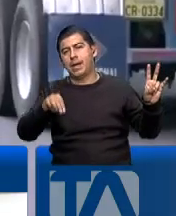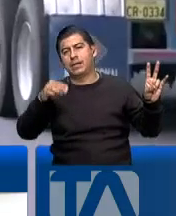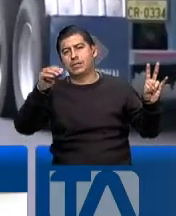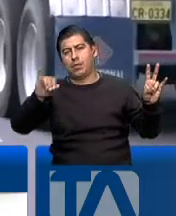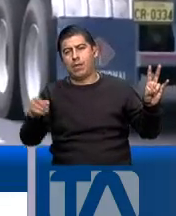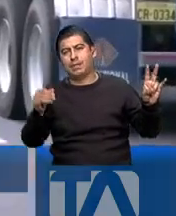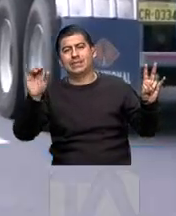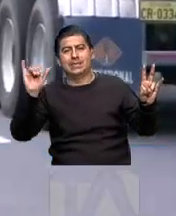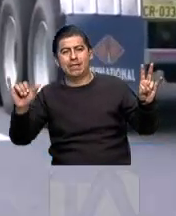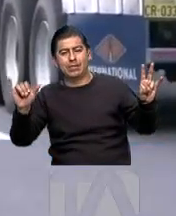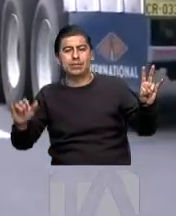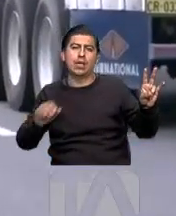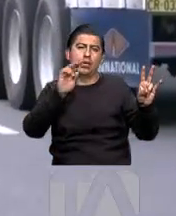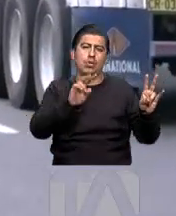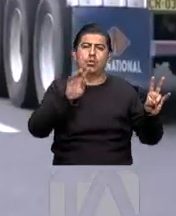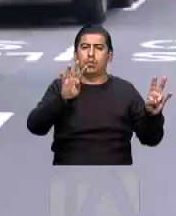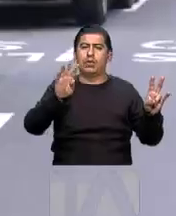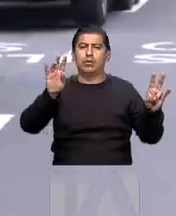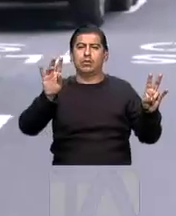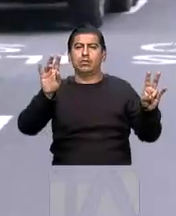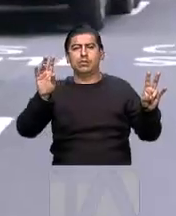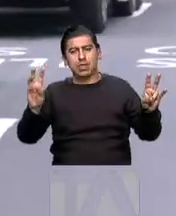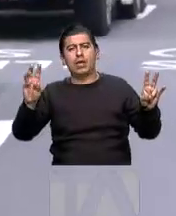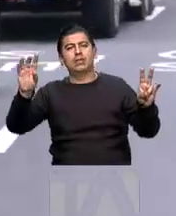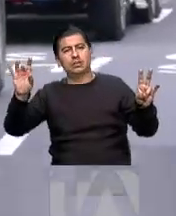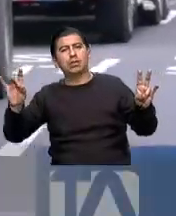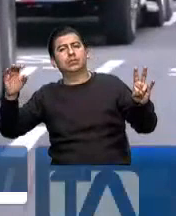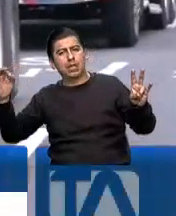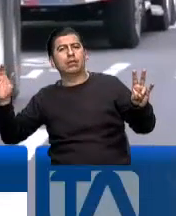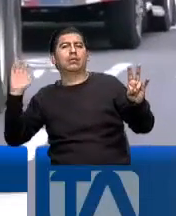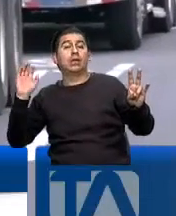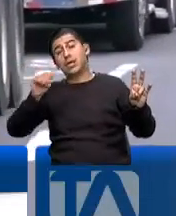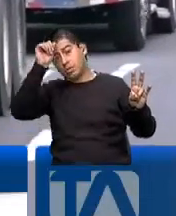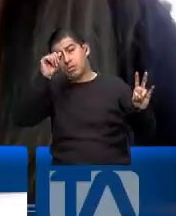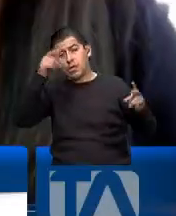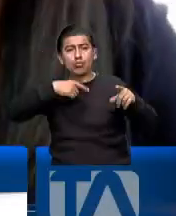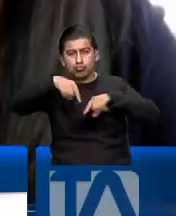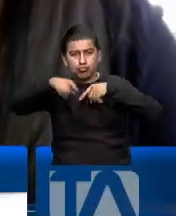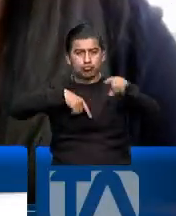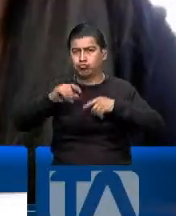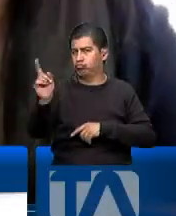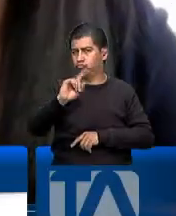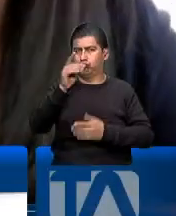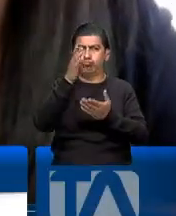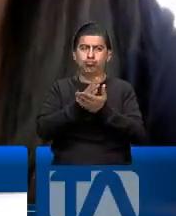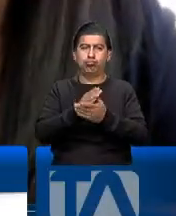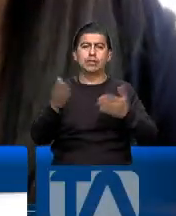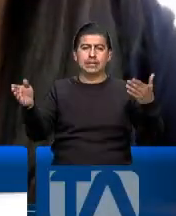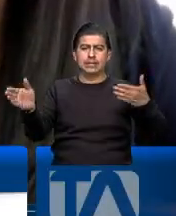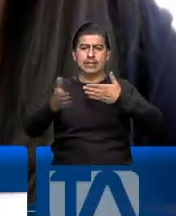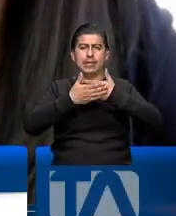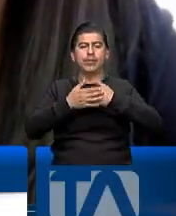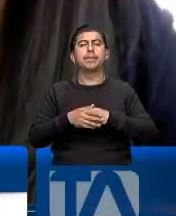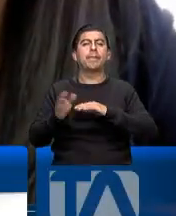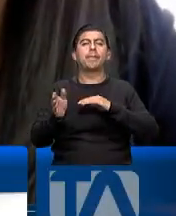Si posteriormente la situación lo permite, se podría aperturar de forma total el tráfico de lunes a domingo. Para el presidente de la Cámara